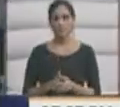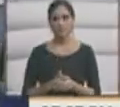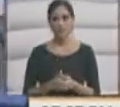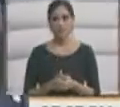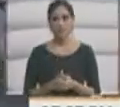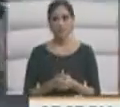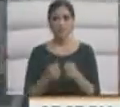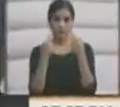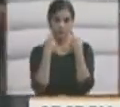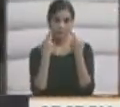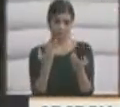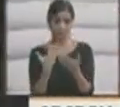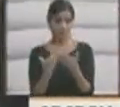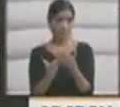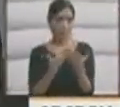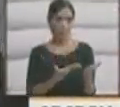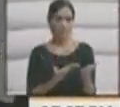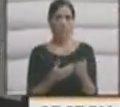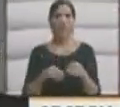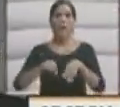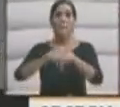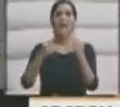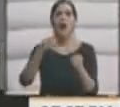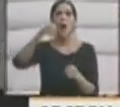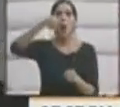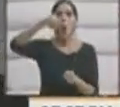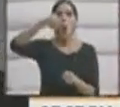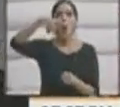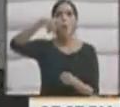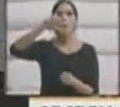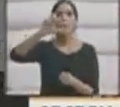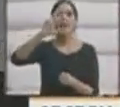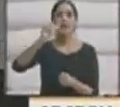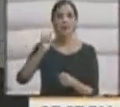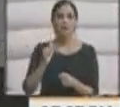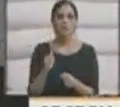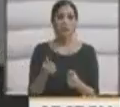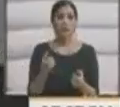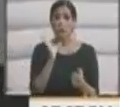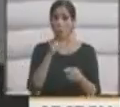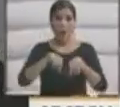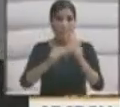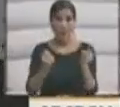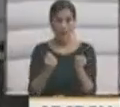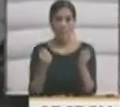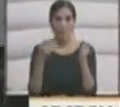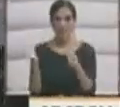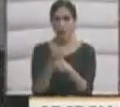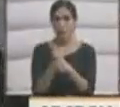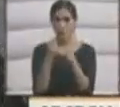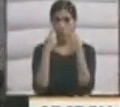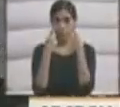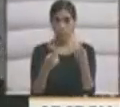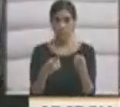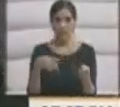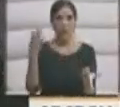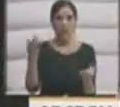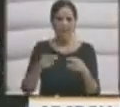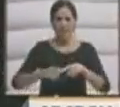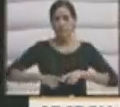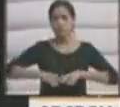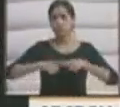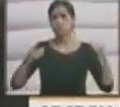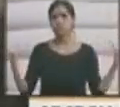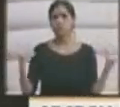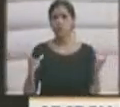Bueno, ahí tienen ustedes, panadería La Ópera, compadre. No hay pan, pero vieron todo lo que se encontró. Aquí está esto a explotar en las tres redes sociales,